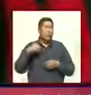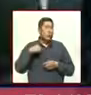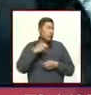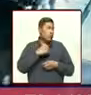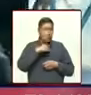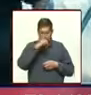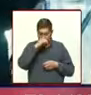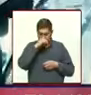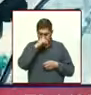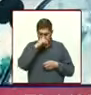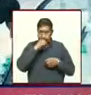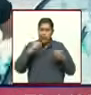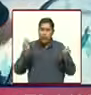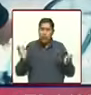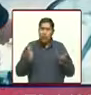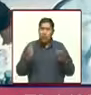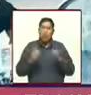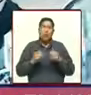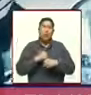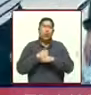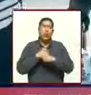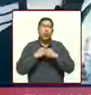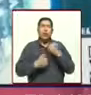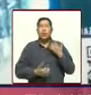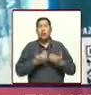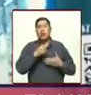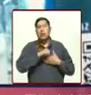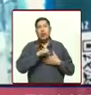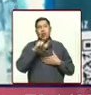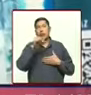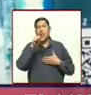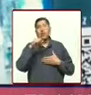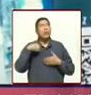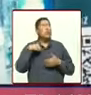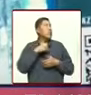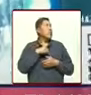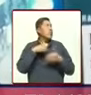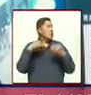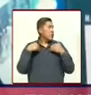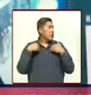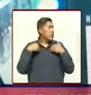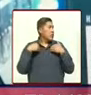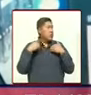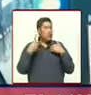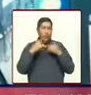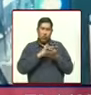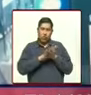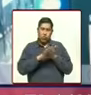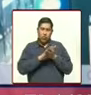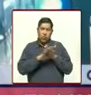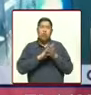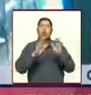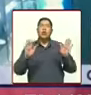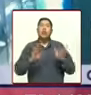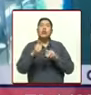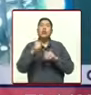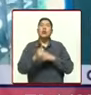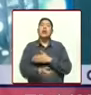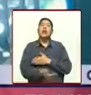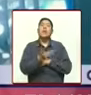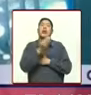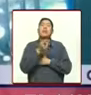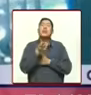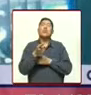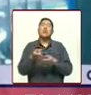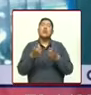Nosotros estamos ahora aportando aquí a la campaña Se Nos Quema el Alma. Vamos a contar con una función el día domingo a las 10 de la mañana en la